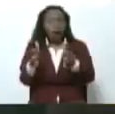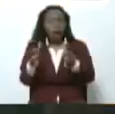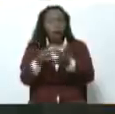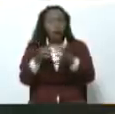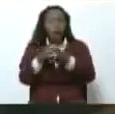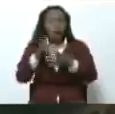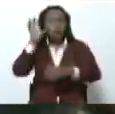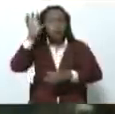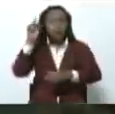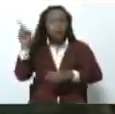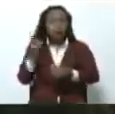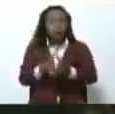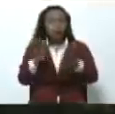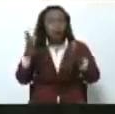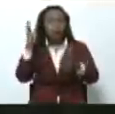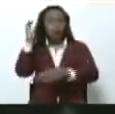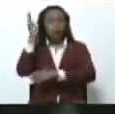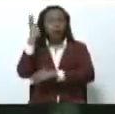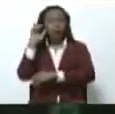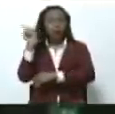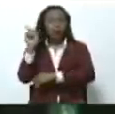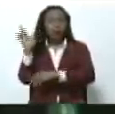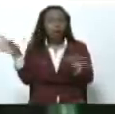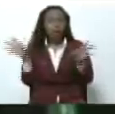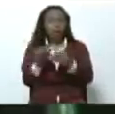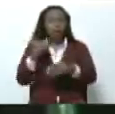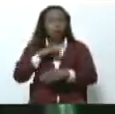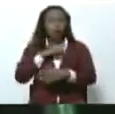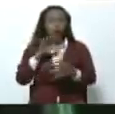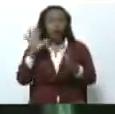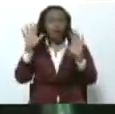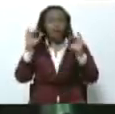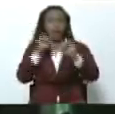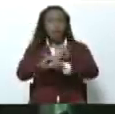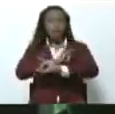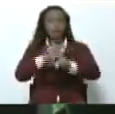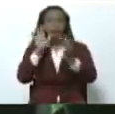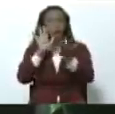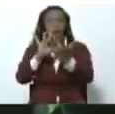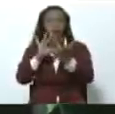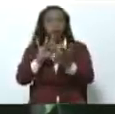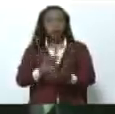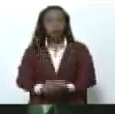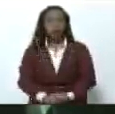en esta mega jornada. Con este resultado, nosotros vamos a despedir esta transmisión.